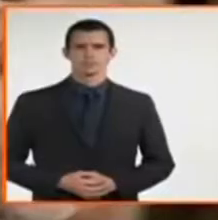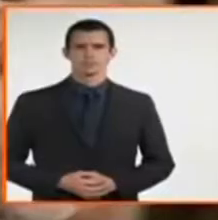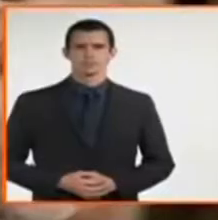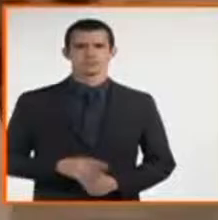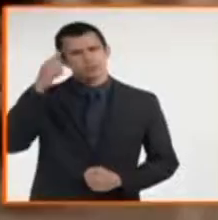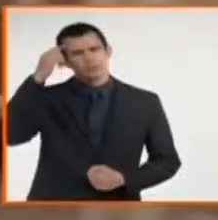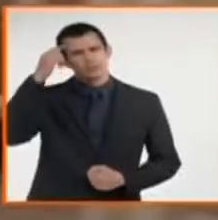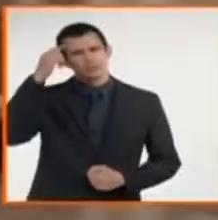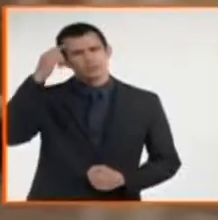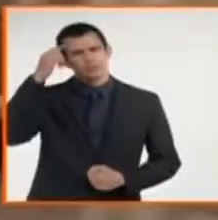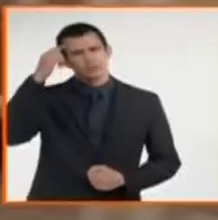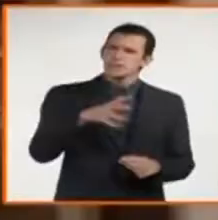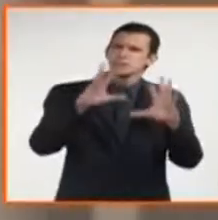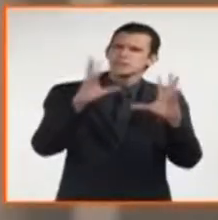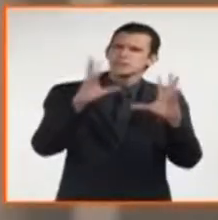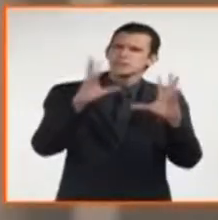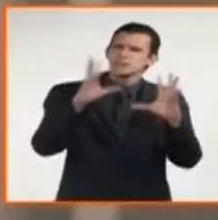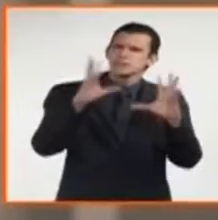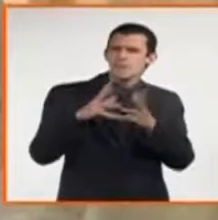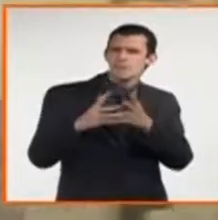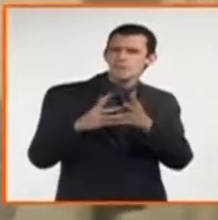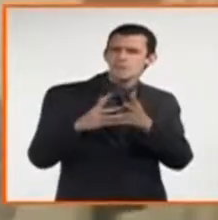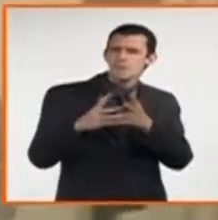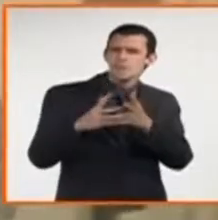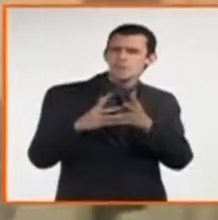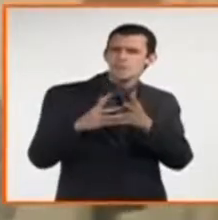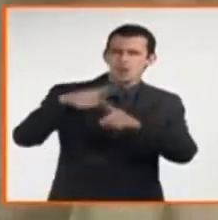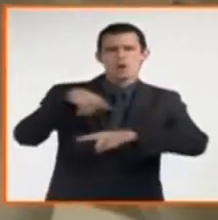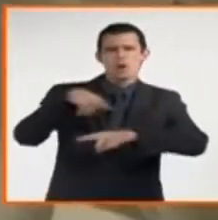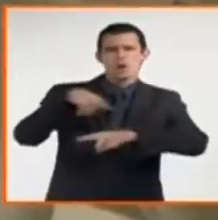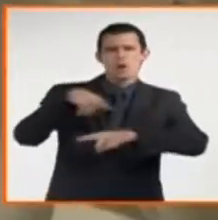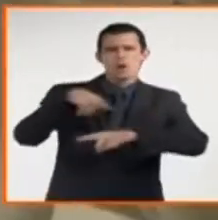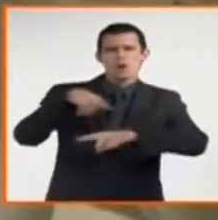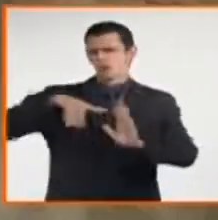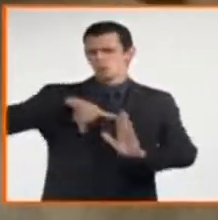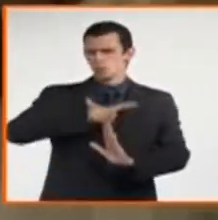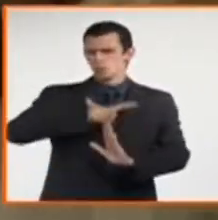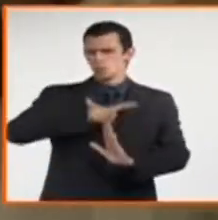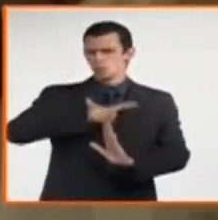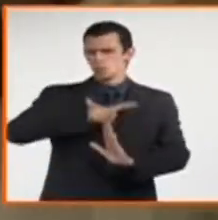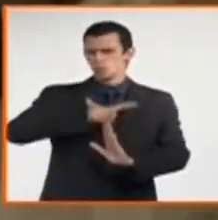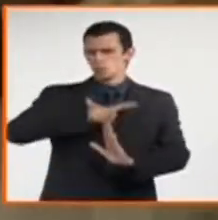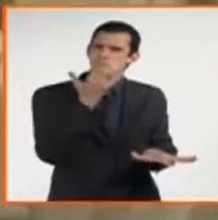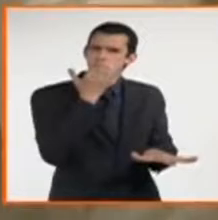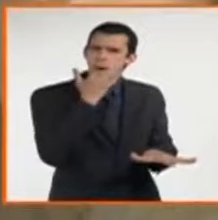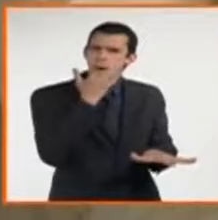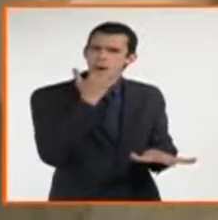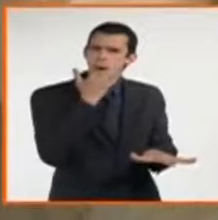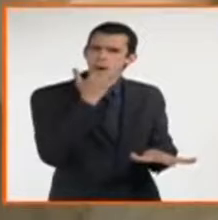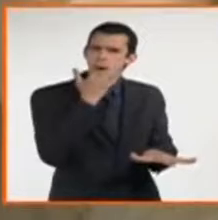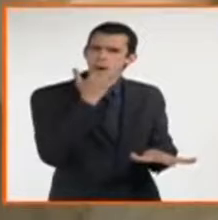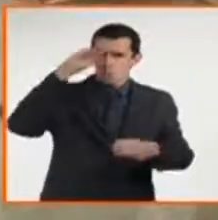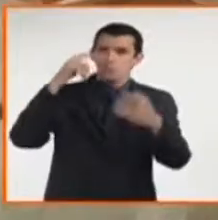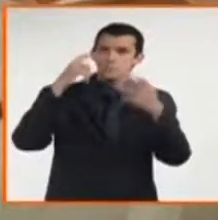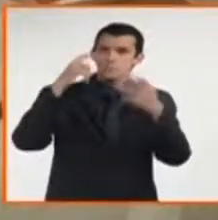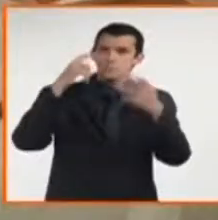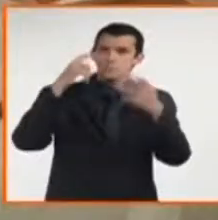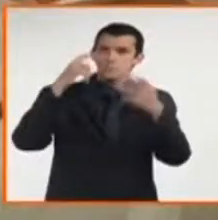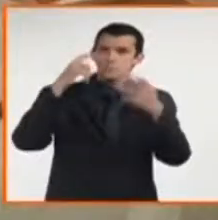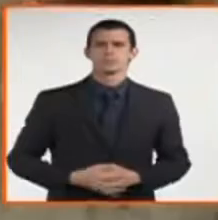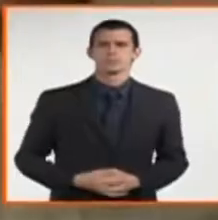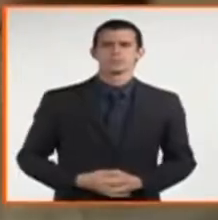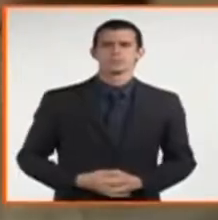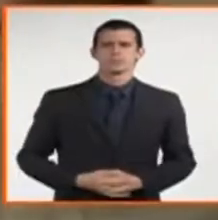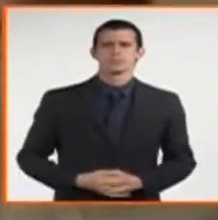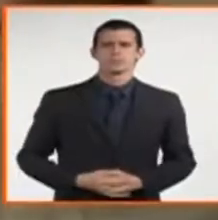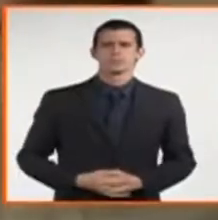antiimperialista, pero fue sobre todas las cosas también anticolonialista. Y se dio cuenta, yo diría,